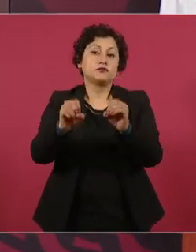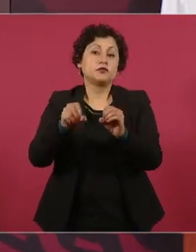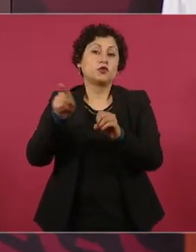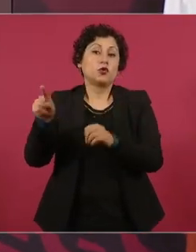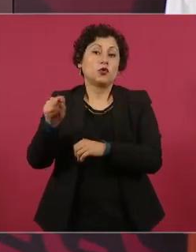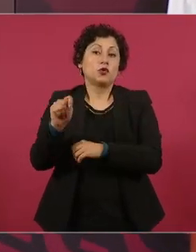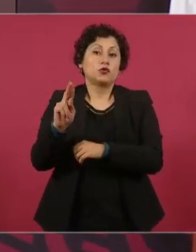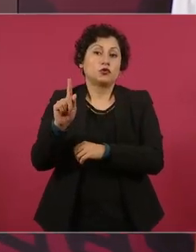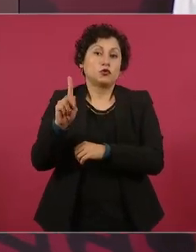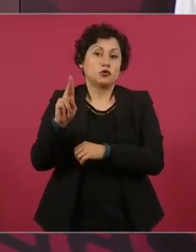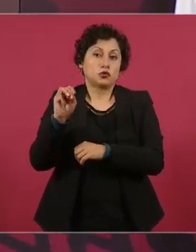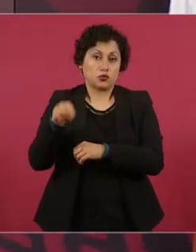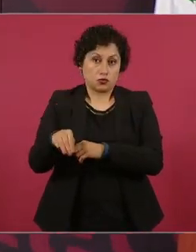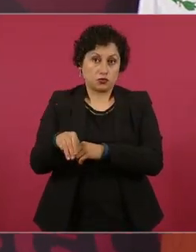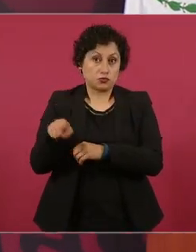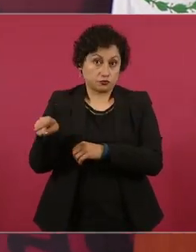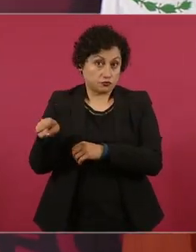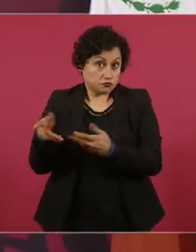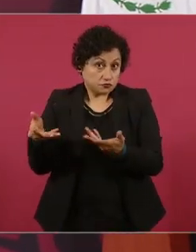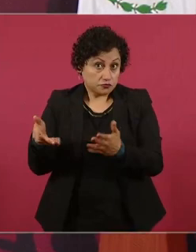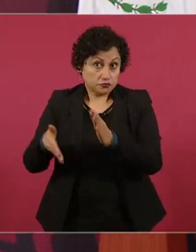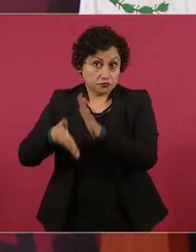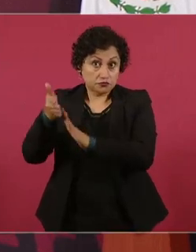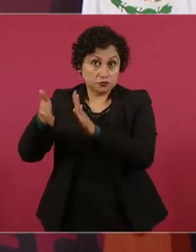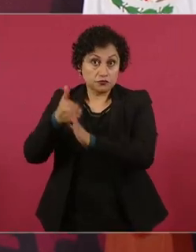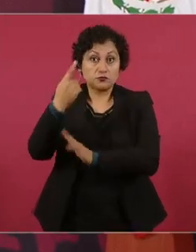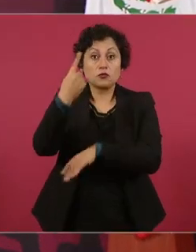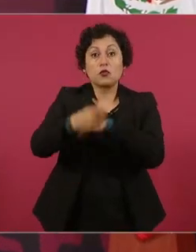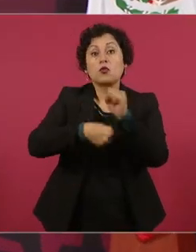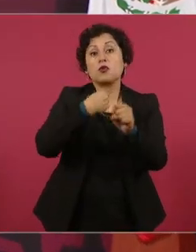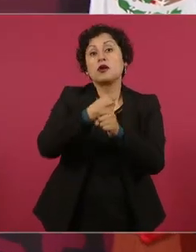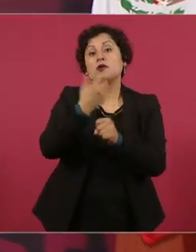que se hizo en un año cinco meses